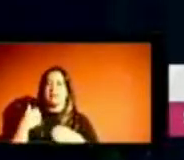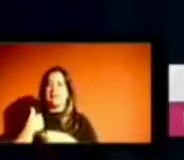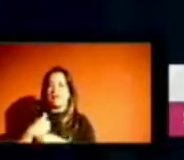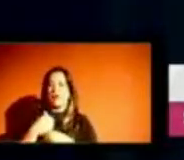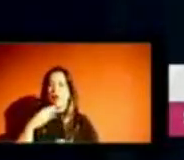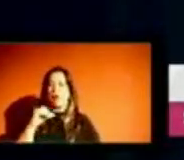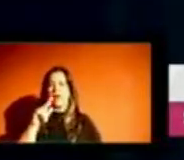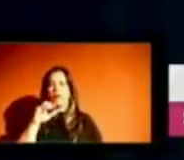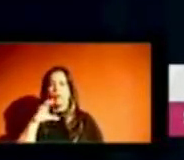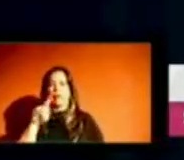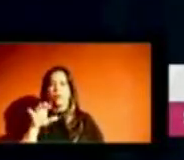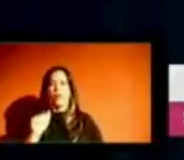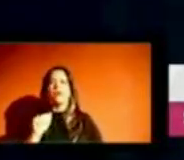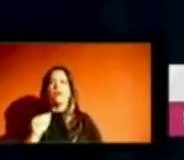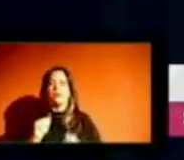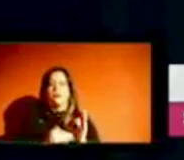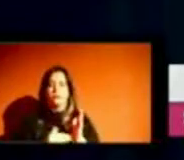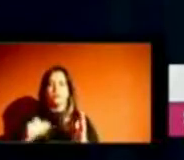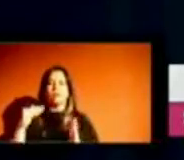colecturías.